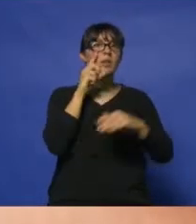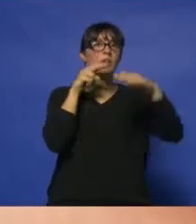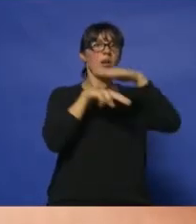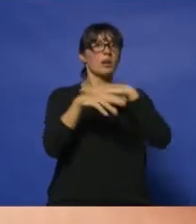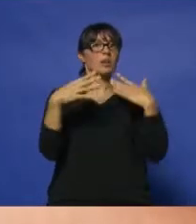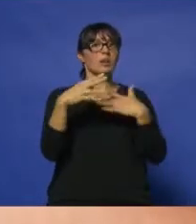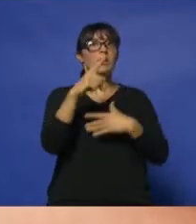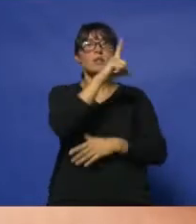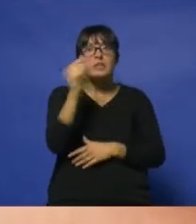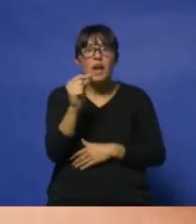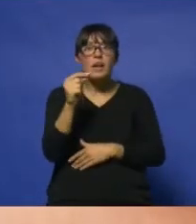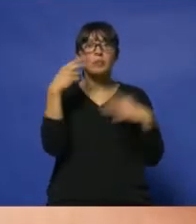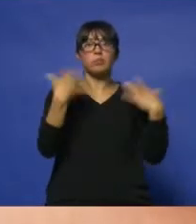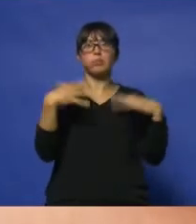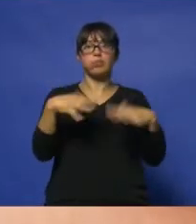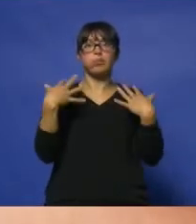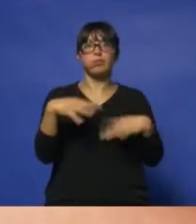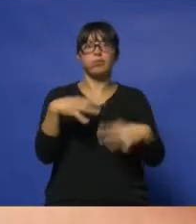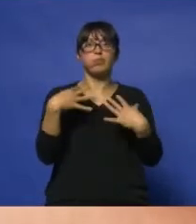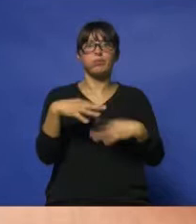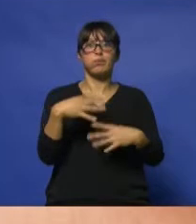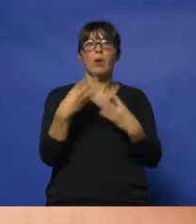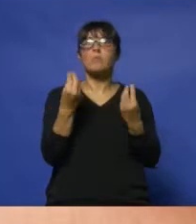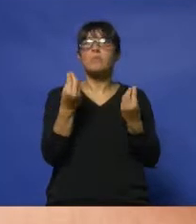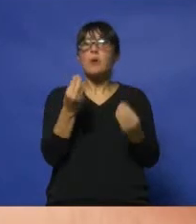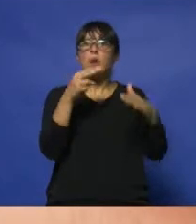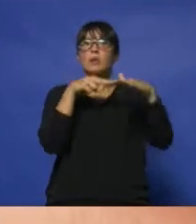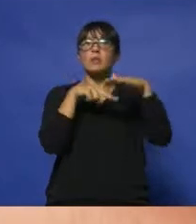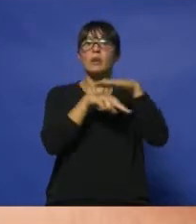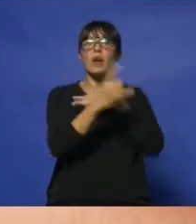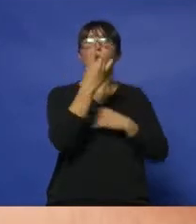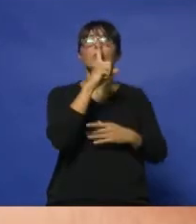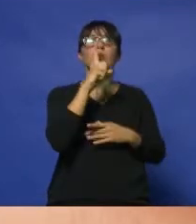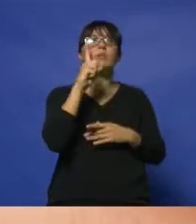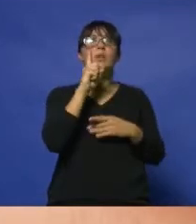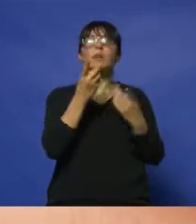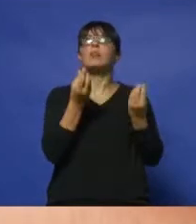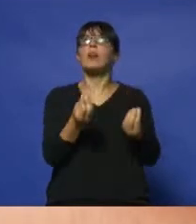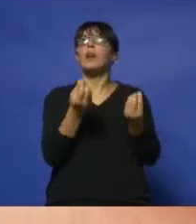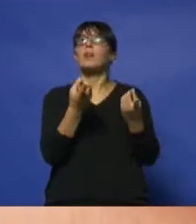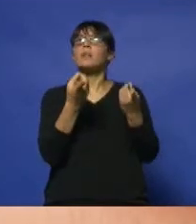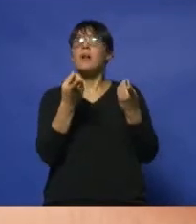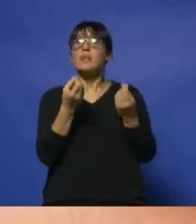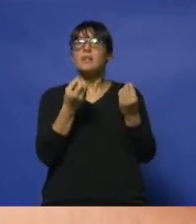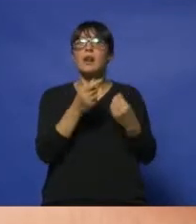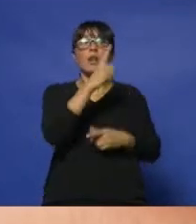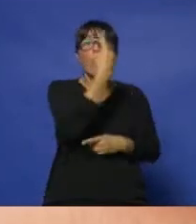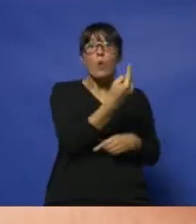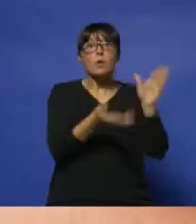Al 100% para internar o derivar a alguien a terapia intensiva necesitan dar de alta a